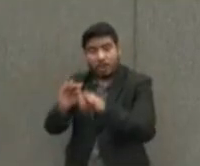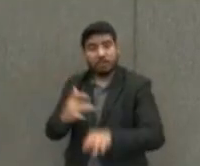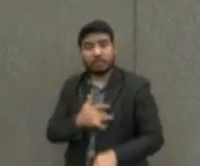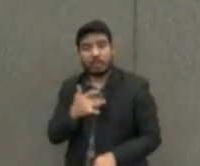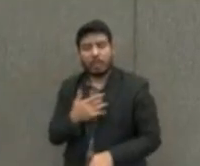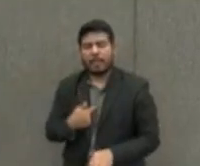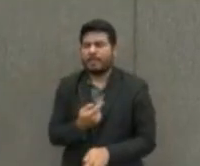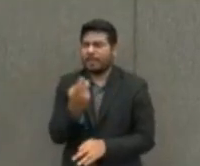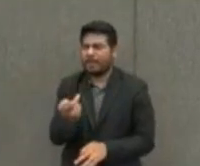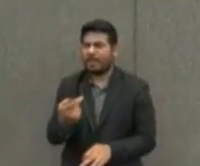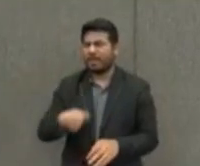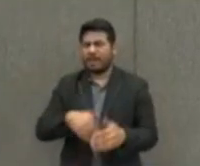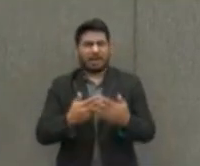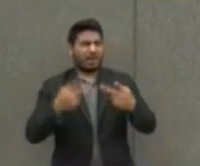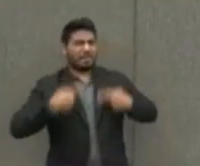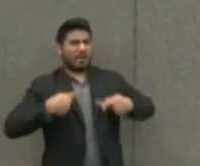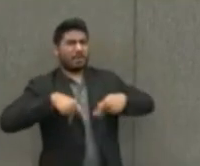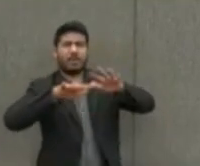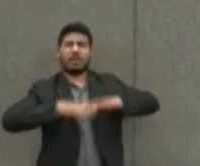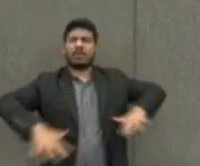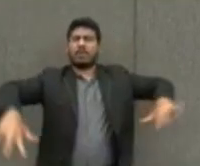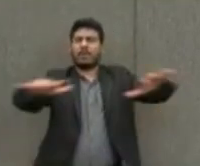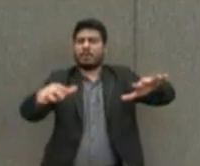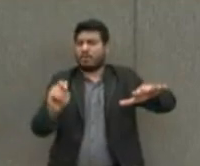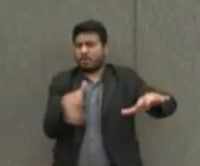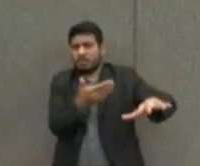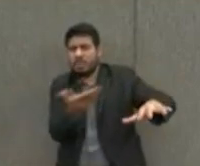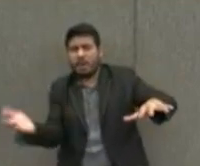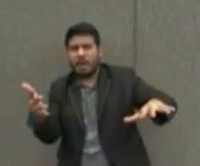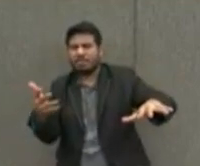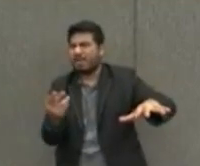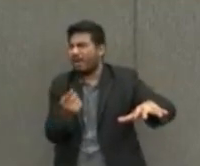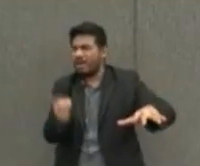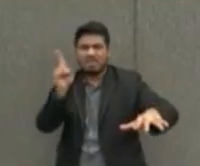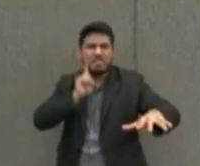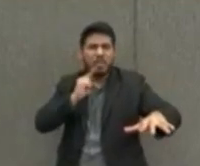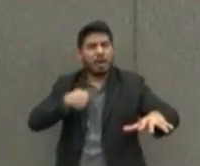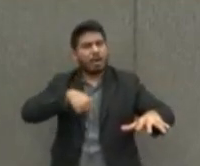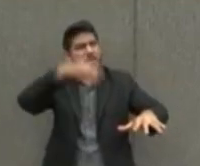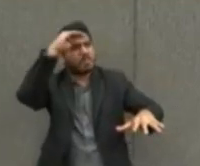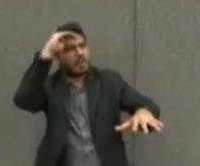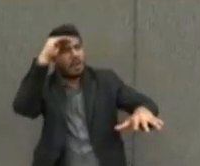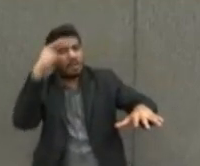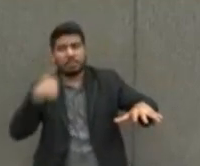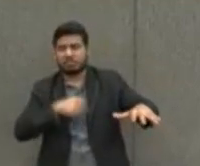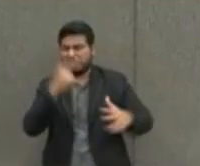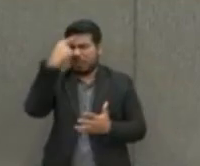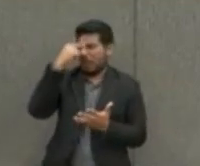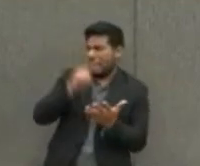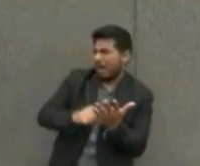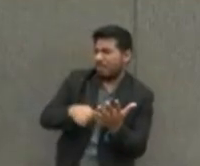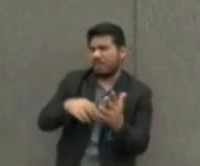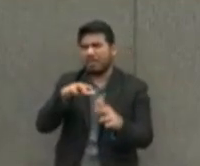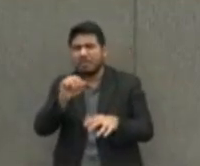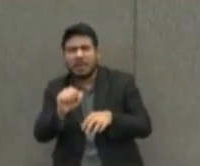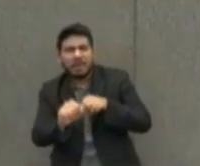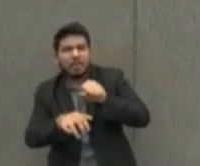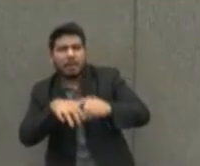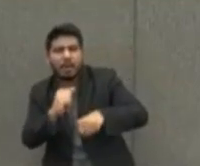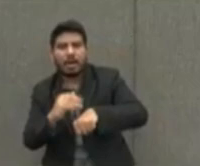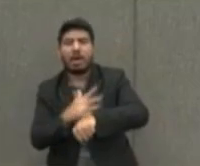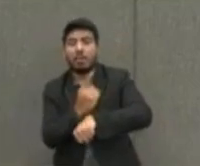que normalmente la sociedad y ellas mismas creen y logran porque sostienen la política alimentaria